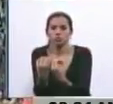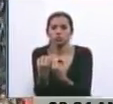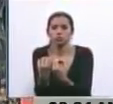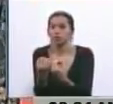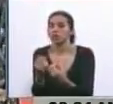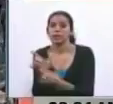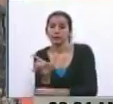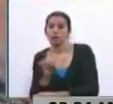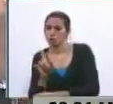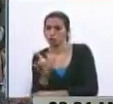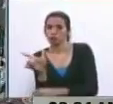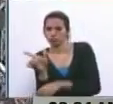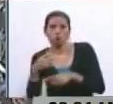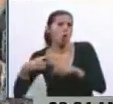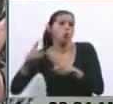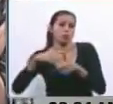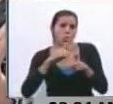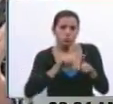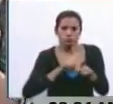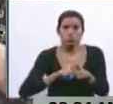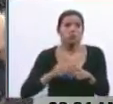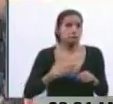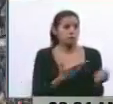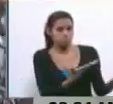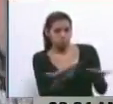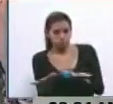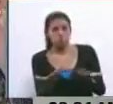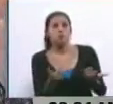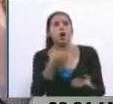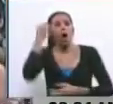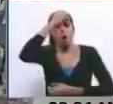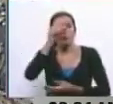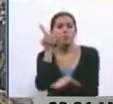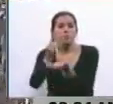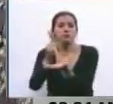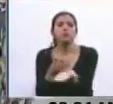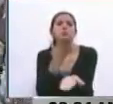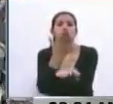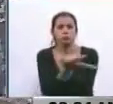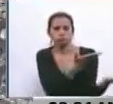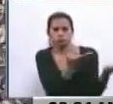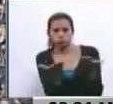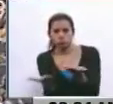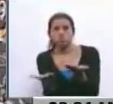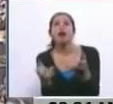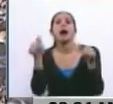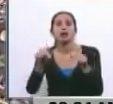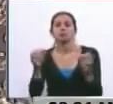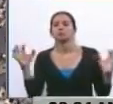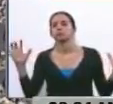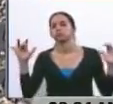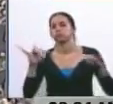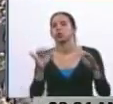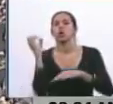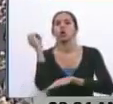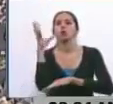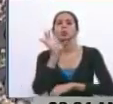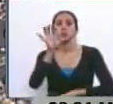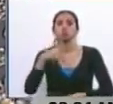partido que requieran emitir sus opiniones, sus propuestas. Y eso ha sido el Congreso de la Patria. A mí me ha